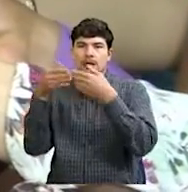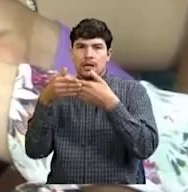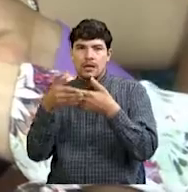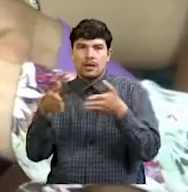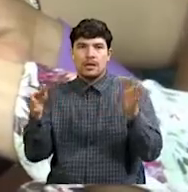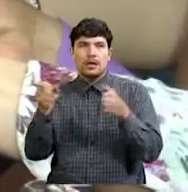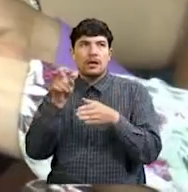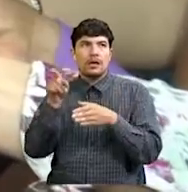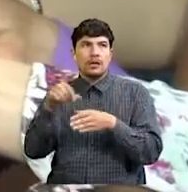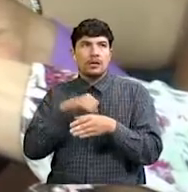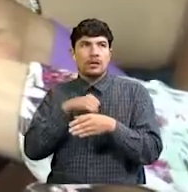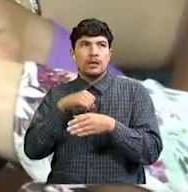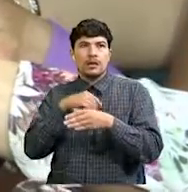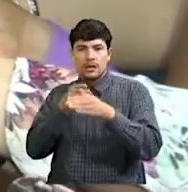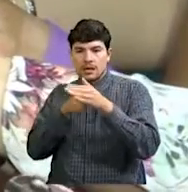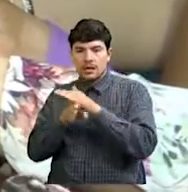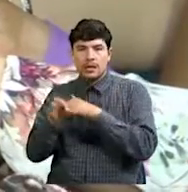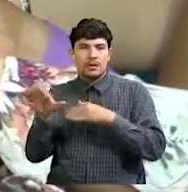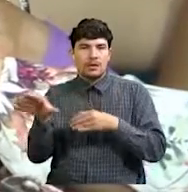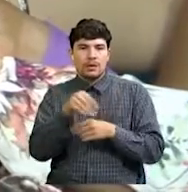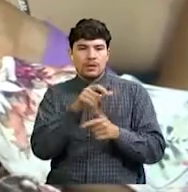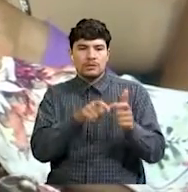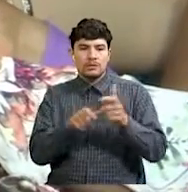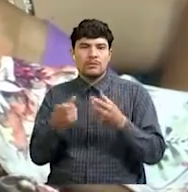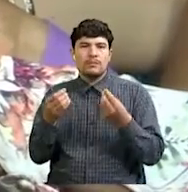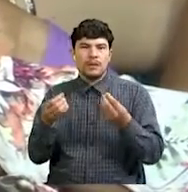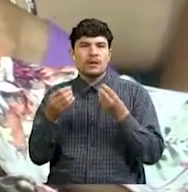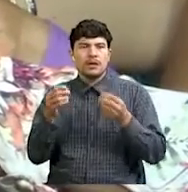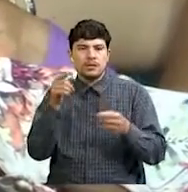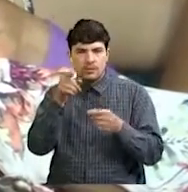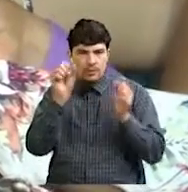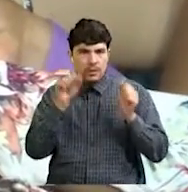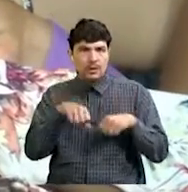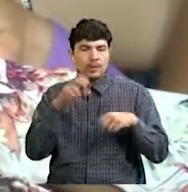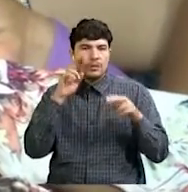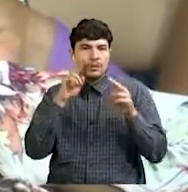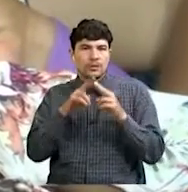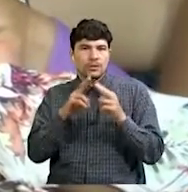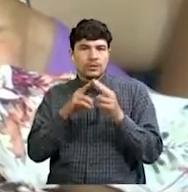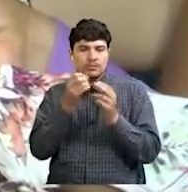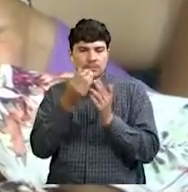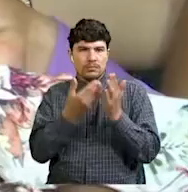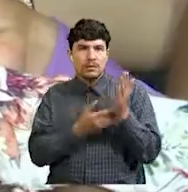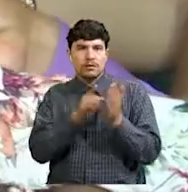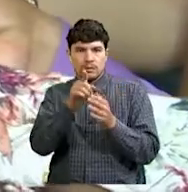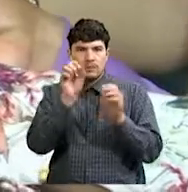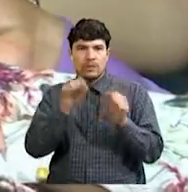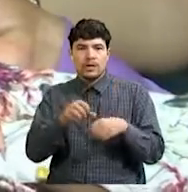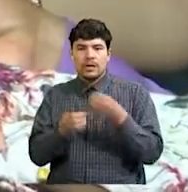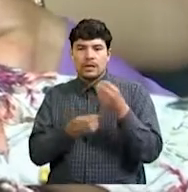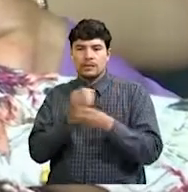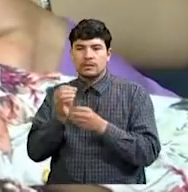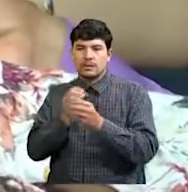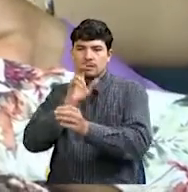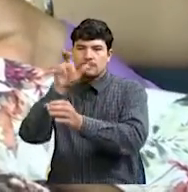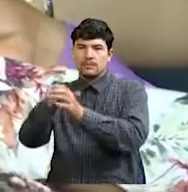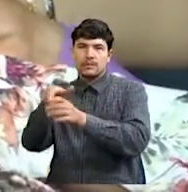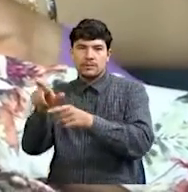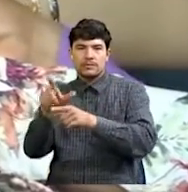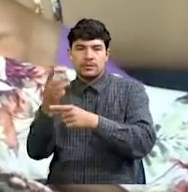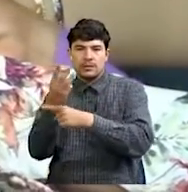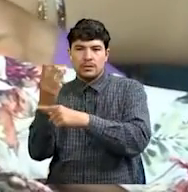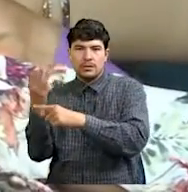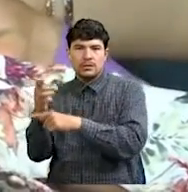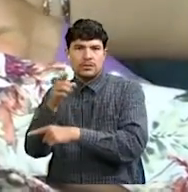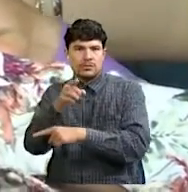y va a tener acceso a la ciudadanía para que conozcan los requisitos y puedan hacer su inscripción en línea no